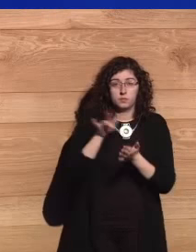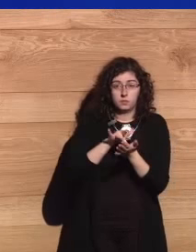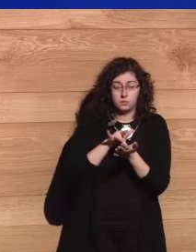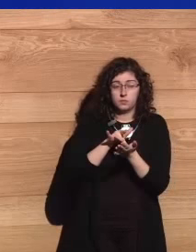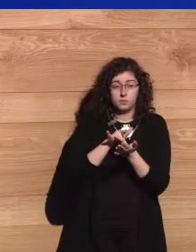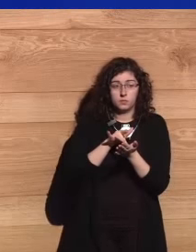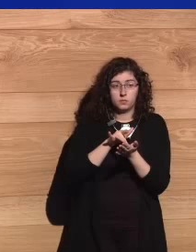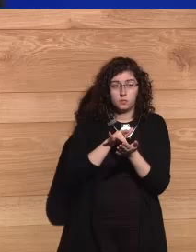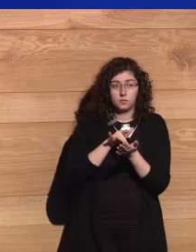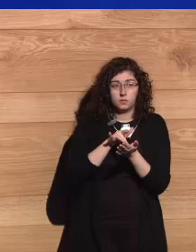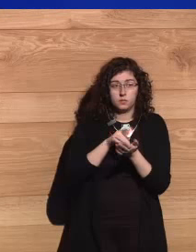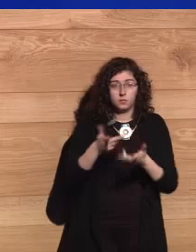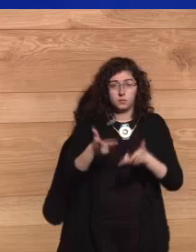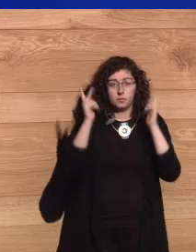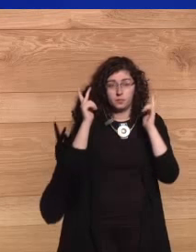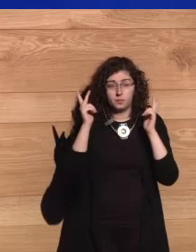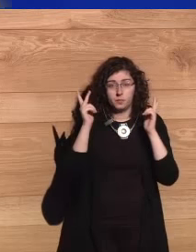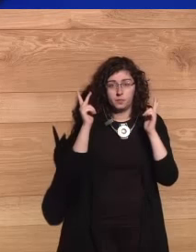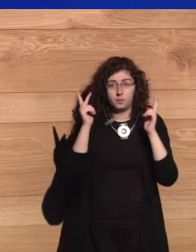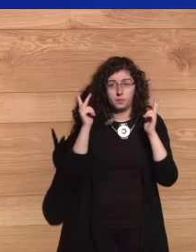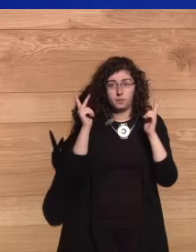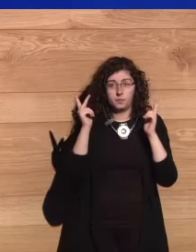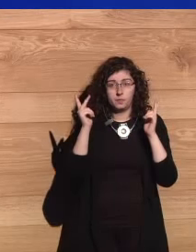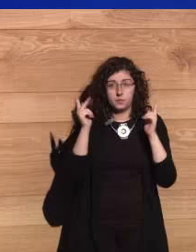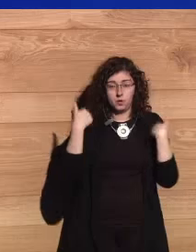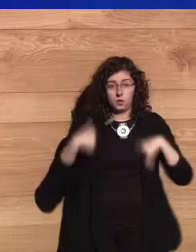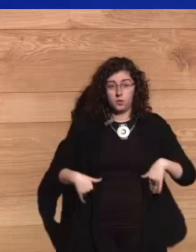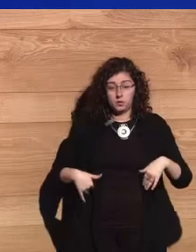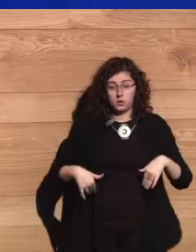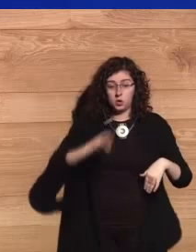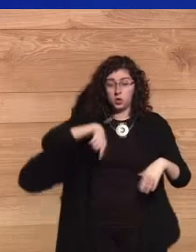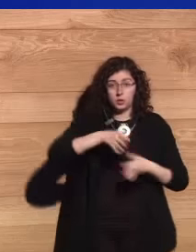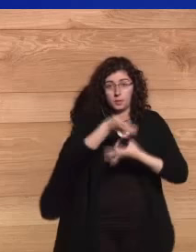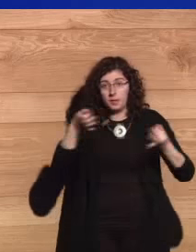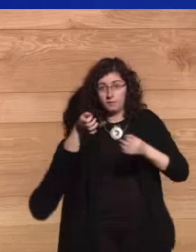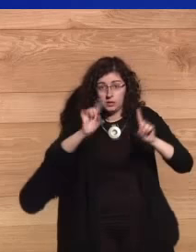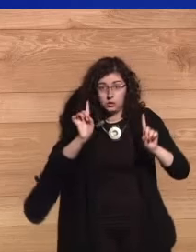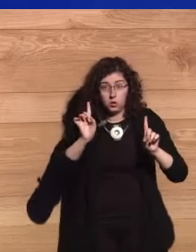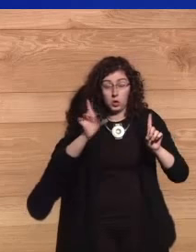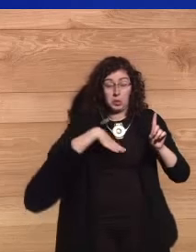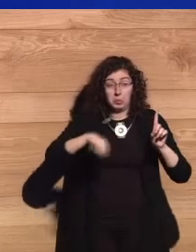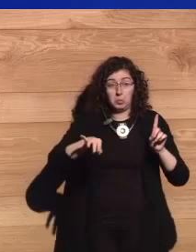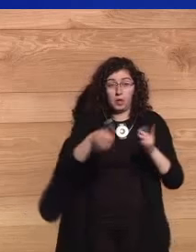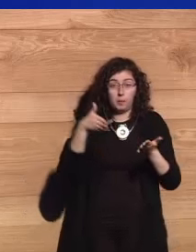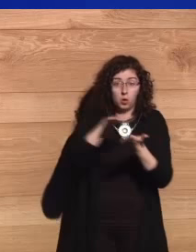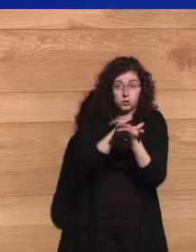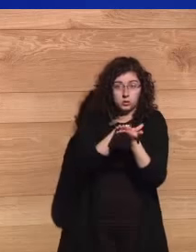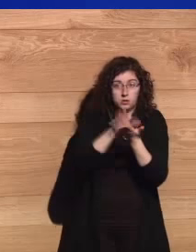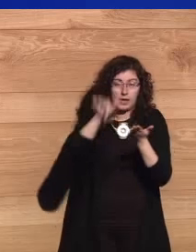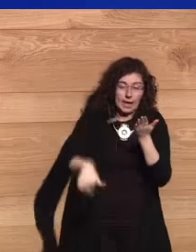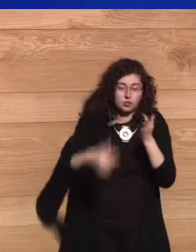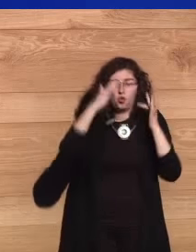a término de esta condición nuestra de seres imperfectos y tal vez de seres mortales. Esto en los sueños